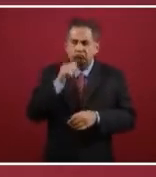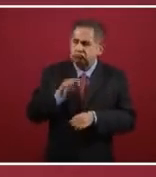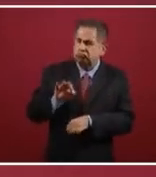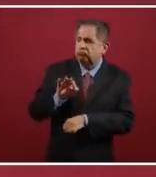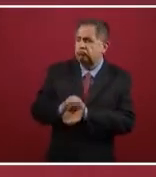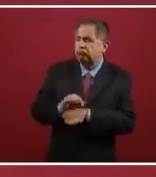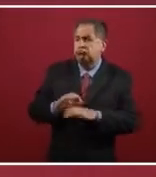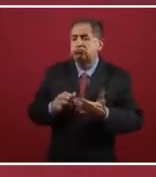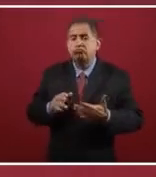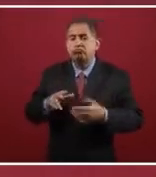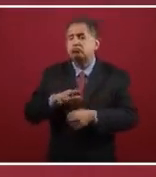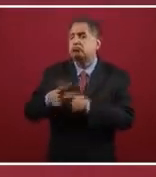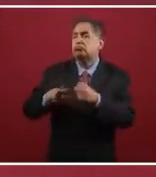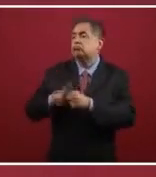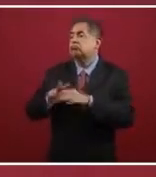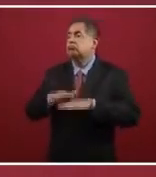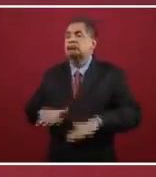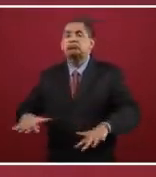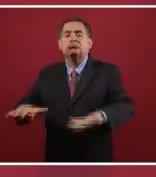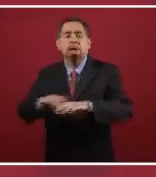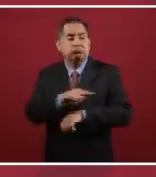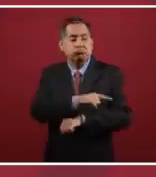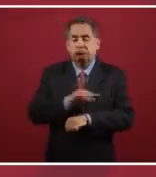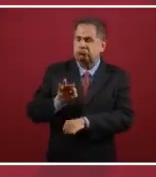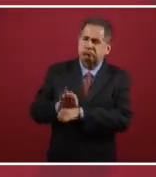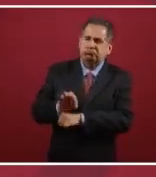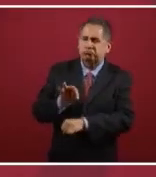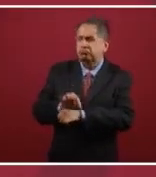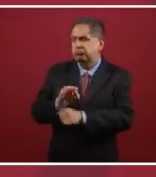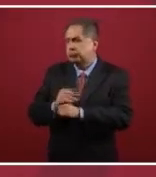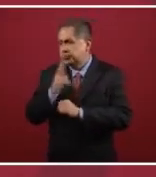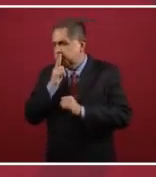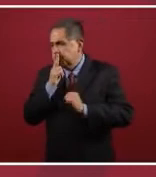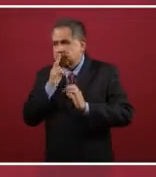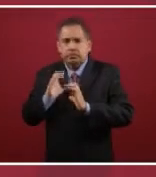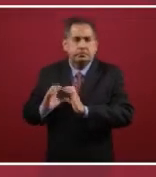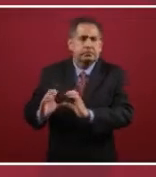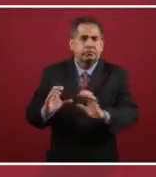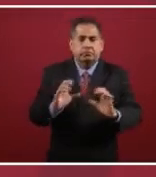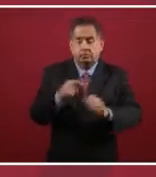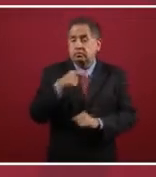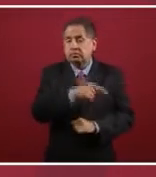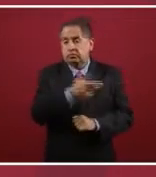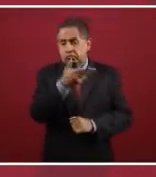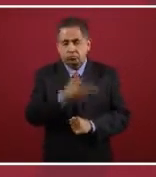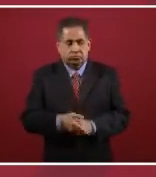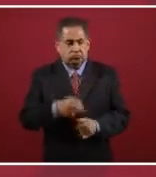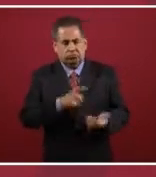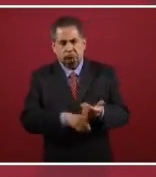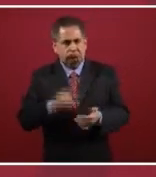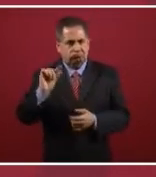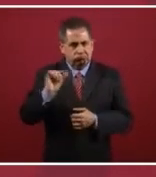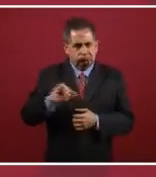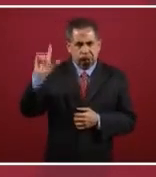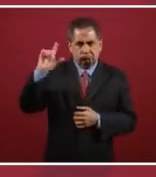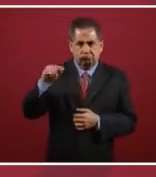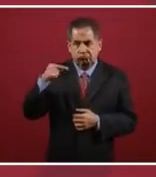de la naturaleza del medio ambiente es un profesional